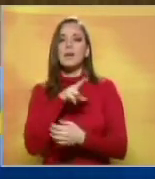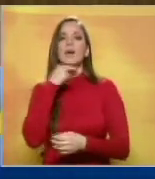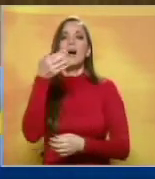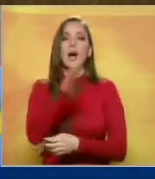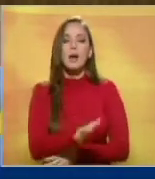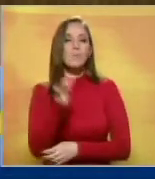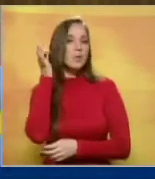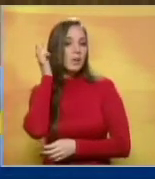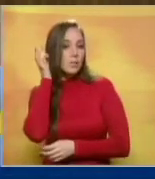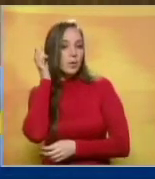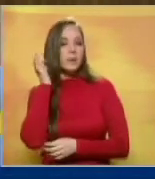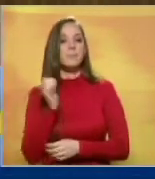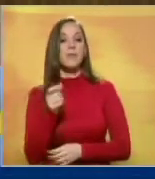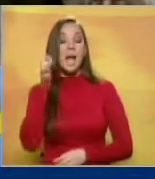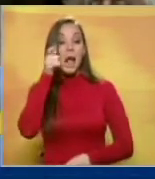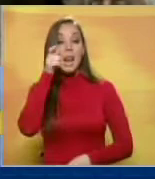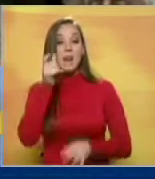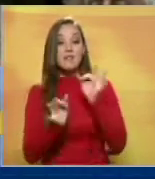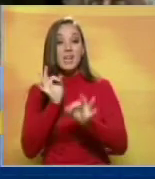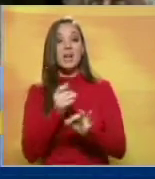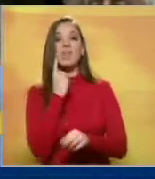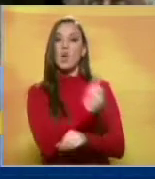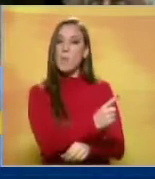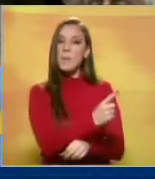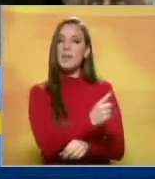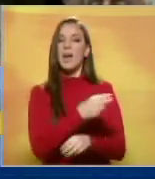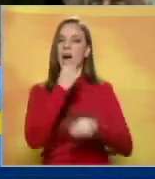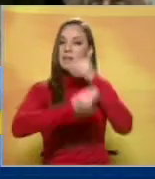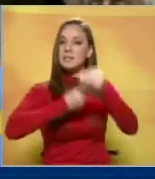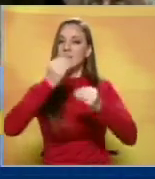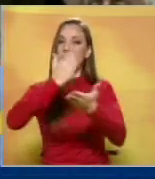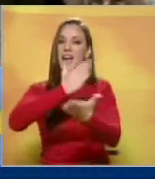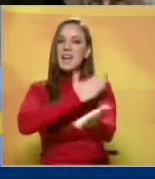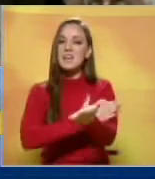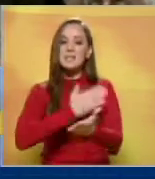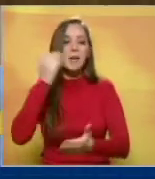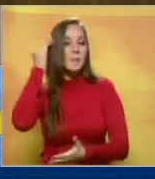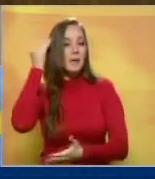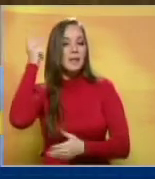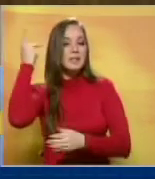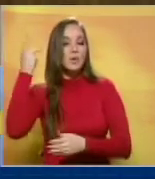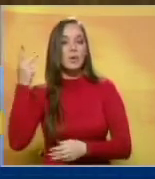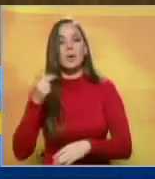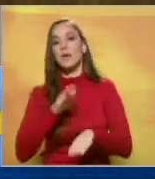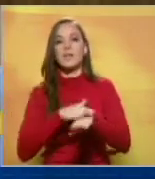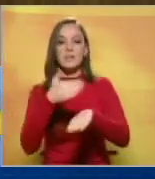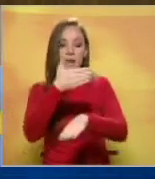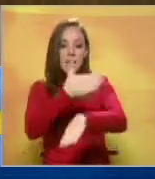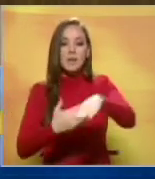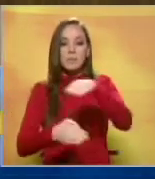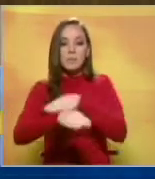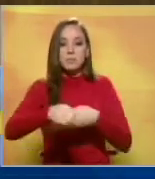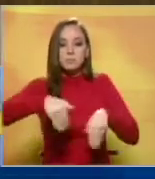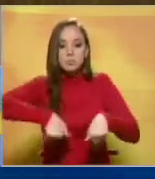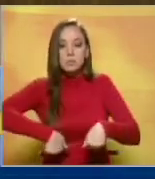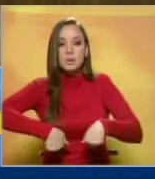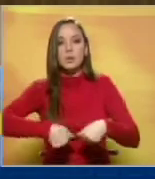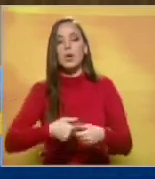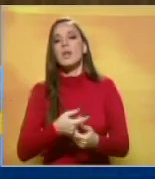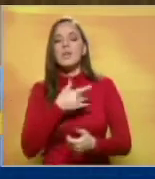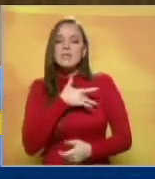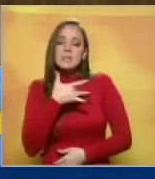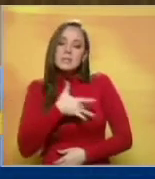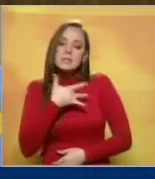psiquiátrico fue solicitado por la fiscalía después de que la defensa alegará que la amputación de sus piernas lo afectó la noche que mató a su novia